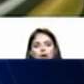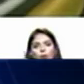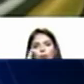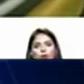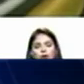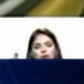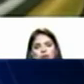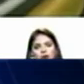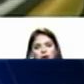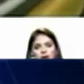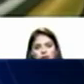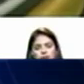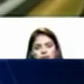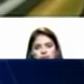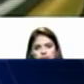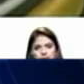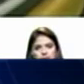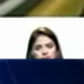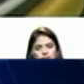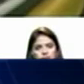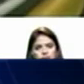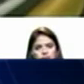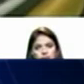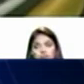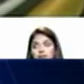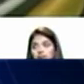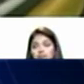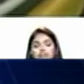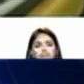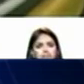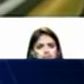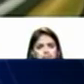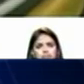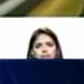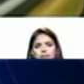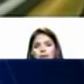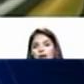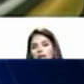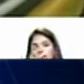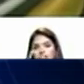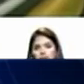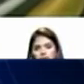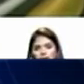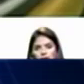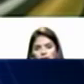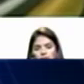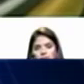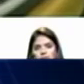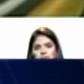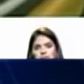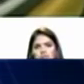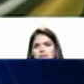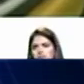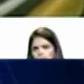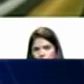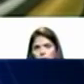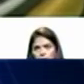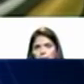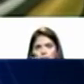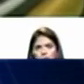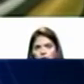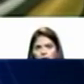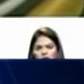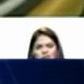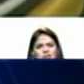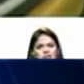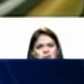Caracas. Hay una disposición transitoria, la tercera, que me voy a permitir leer, que tiene que ver